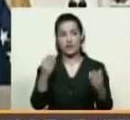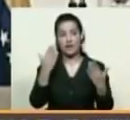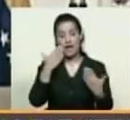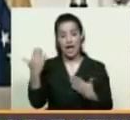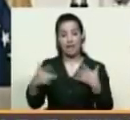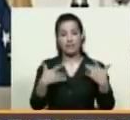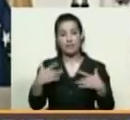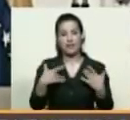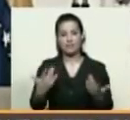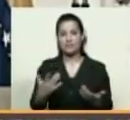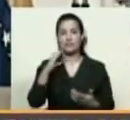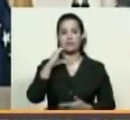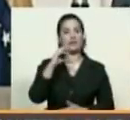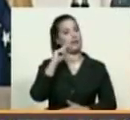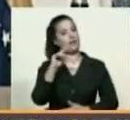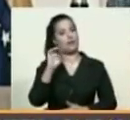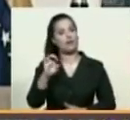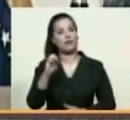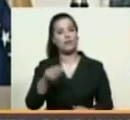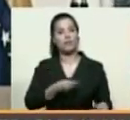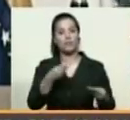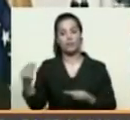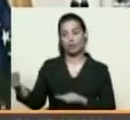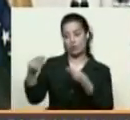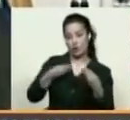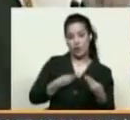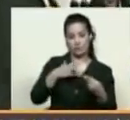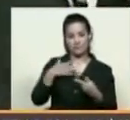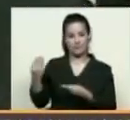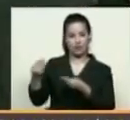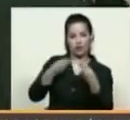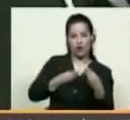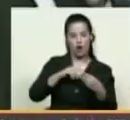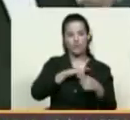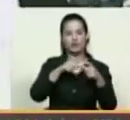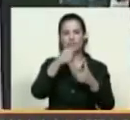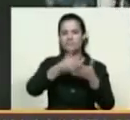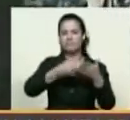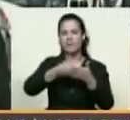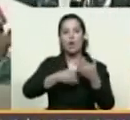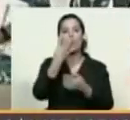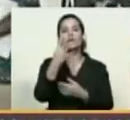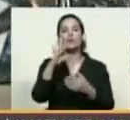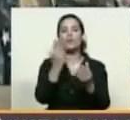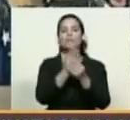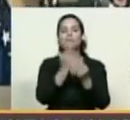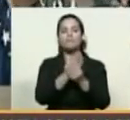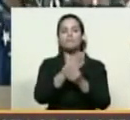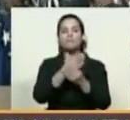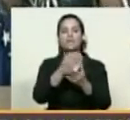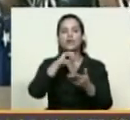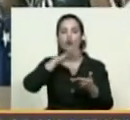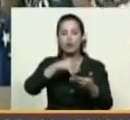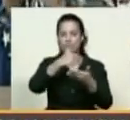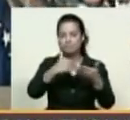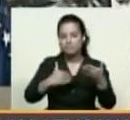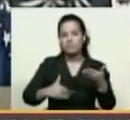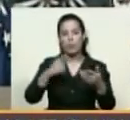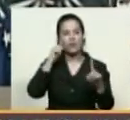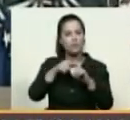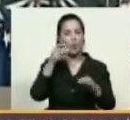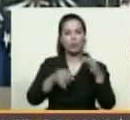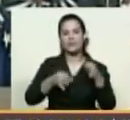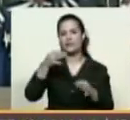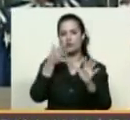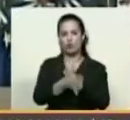actividad en donde el Consejo Nacional Electoral le ha entregado a esta comisión 49 expedientes con el propósito de hacer justicia en relación a